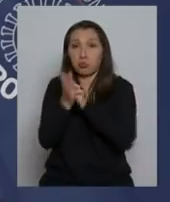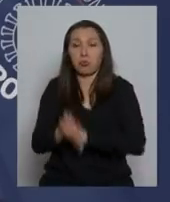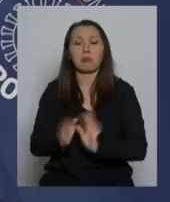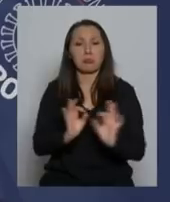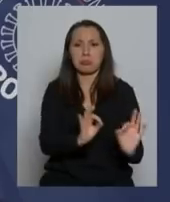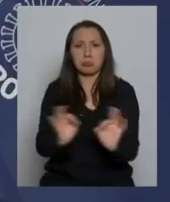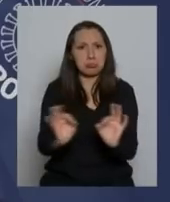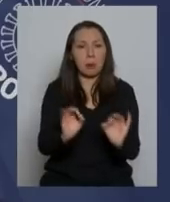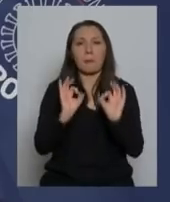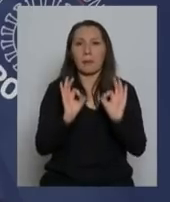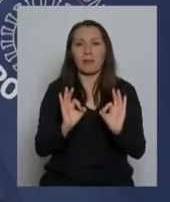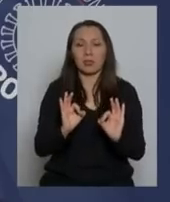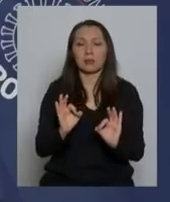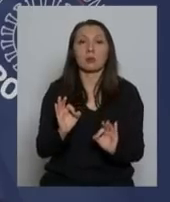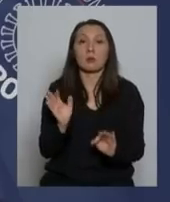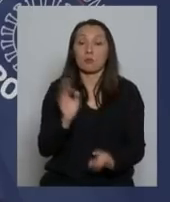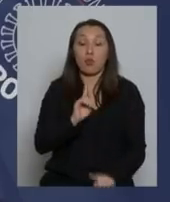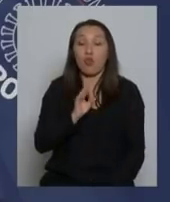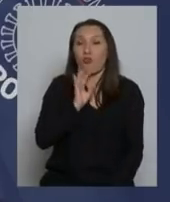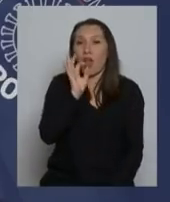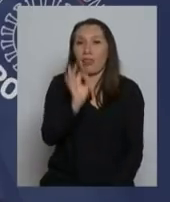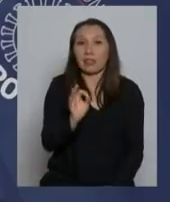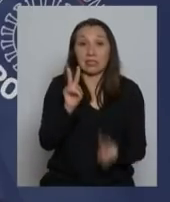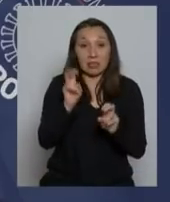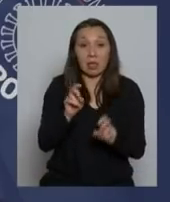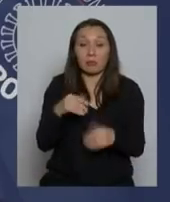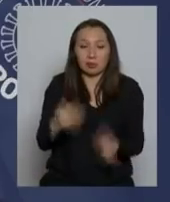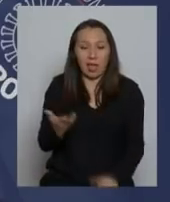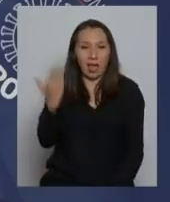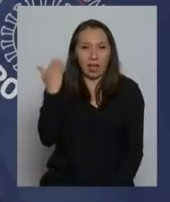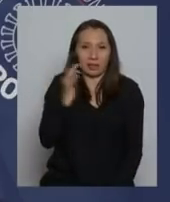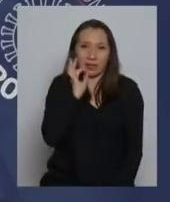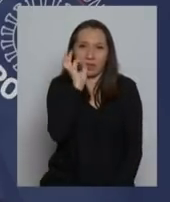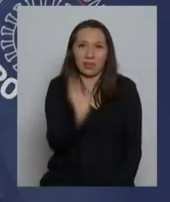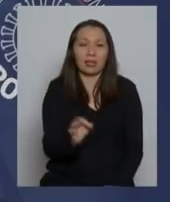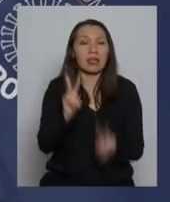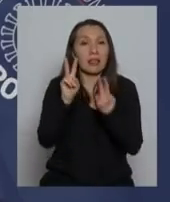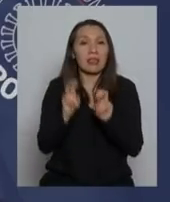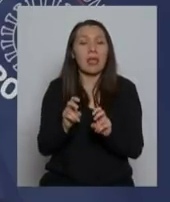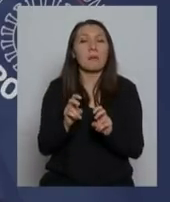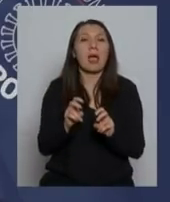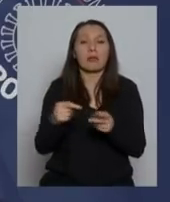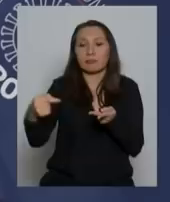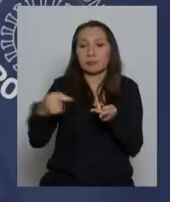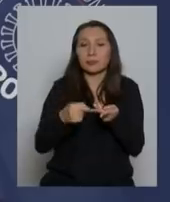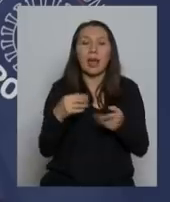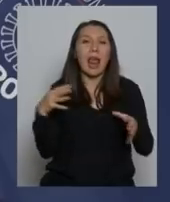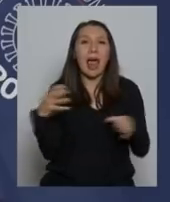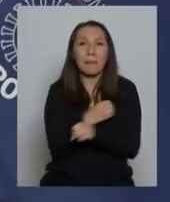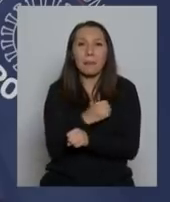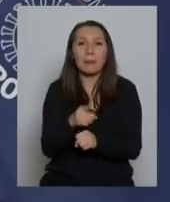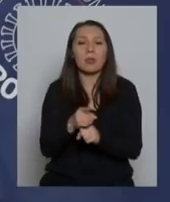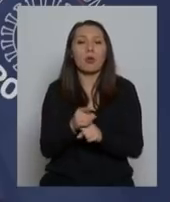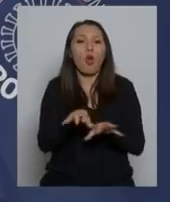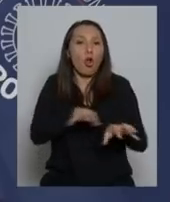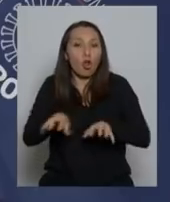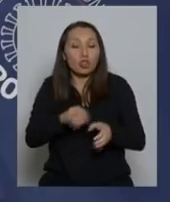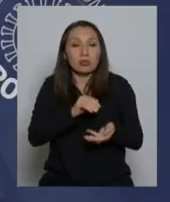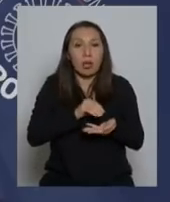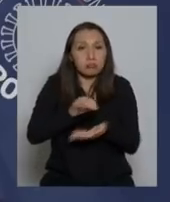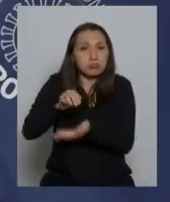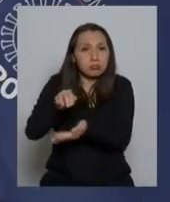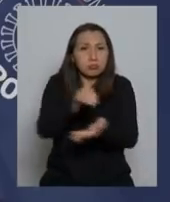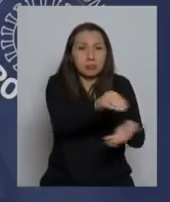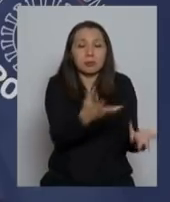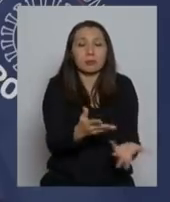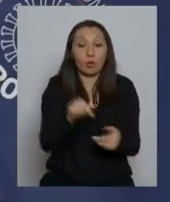enteramente concordantes. No hago referencia, porque ya lo mencioné, respecto a los test rápidos, respecto a los insumos.